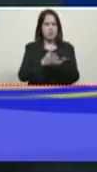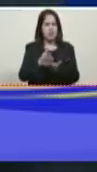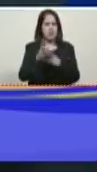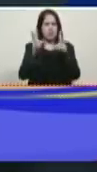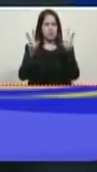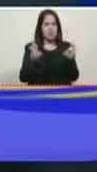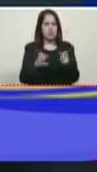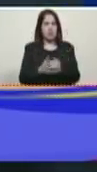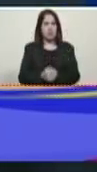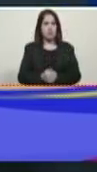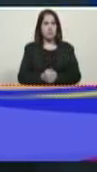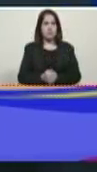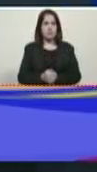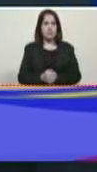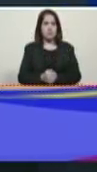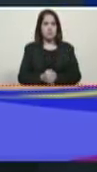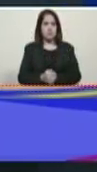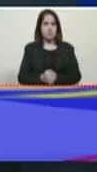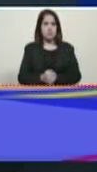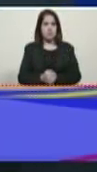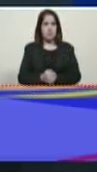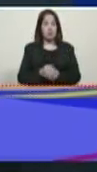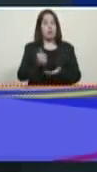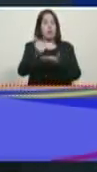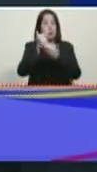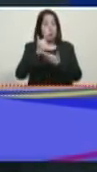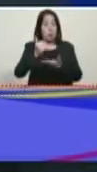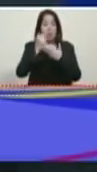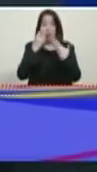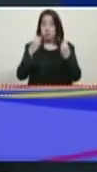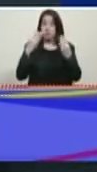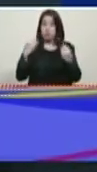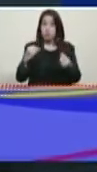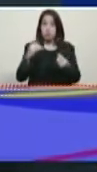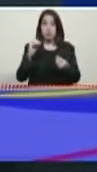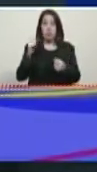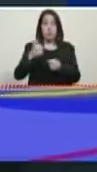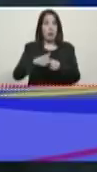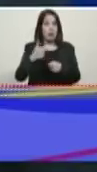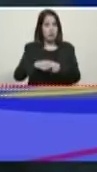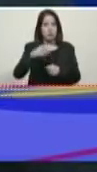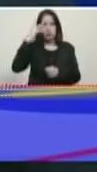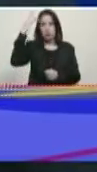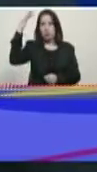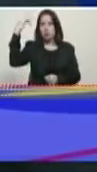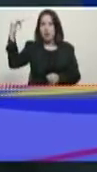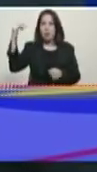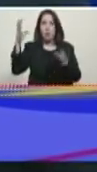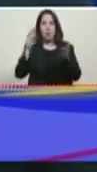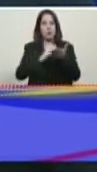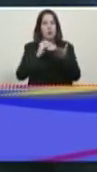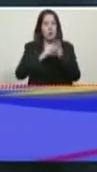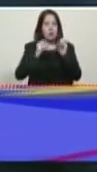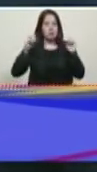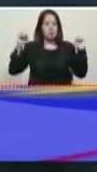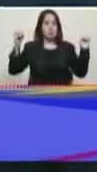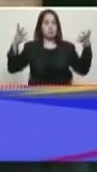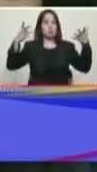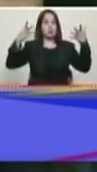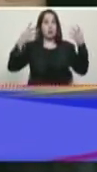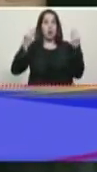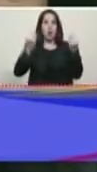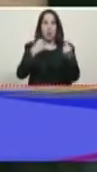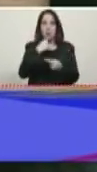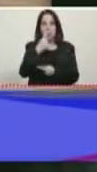este tema va a ayudar mucho a la ciudad principal la ciudad de maracaibo soñamos con una ciudad nuevamente que pueda brillar como lo siguió nuestro comandante chávez